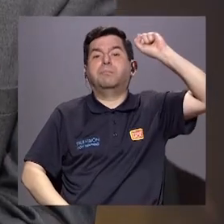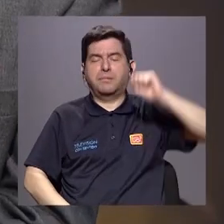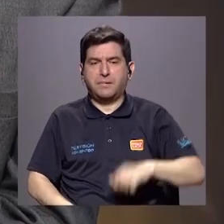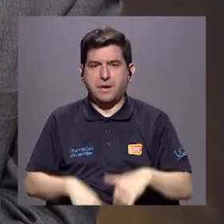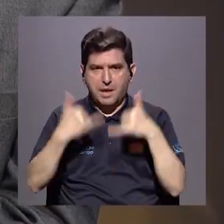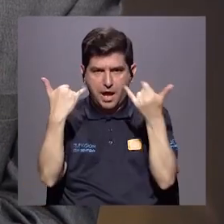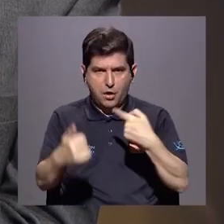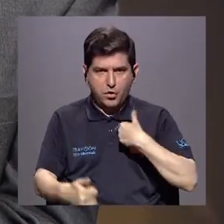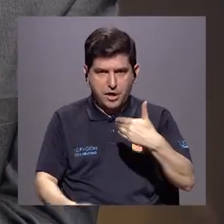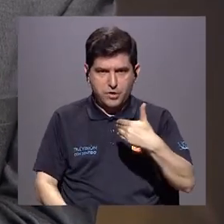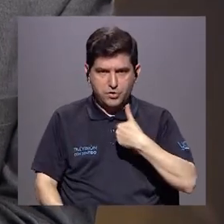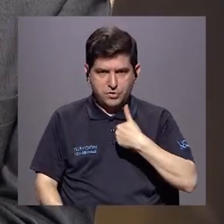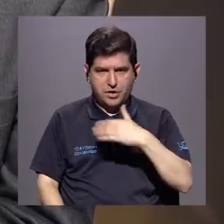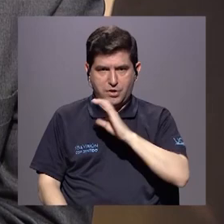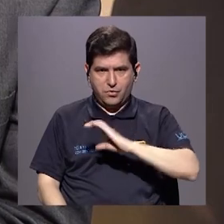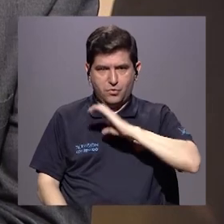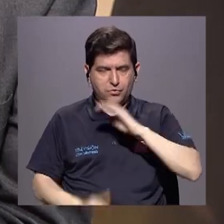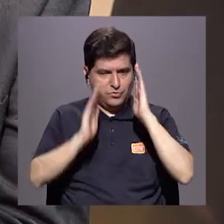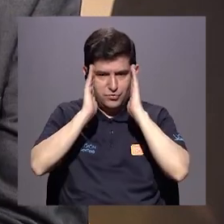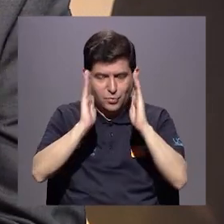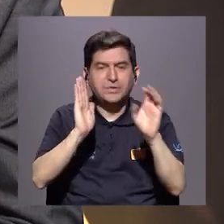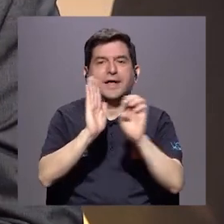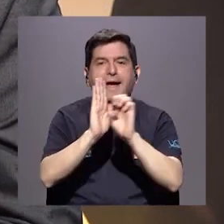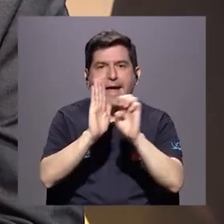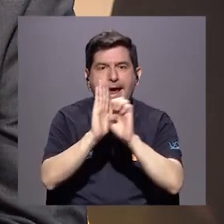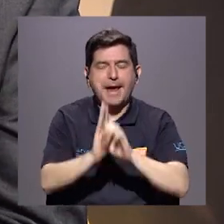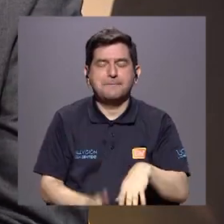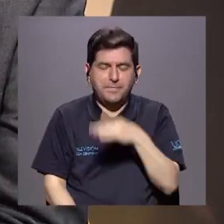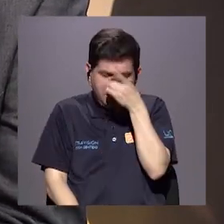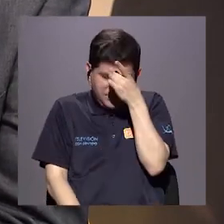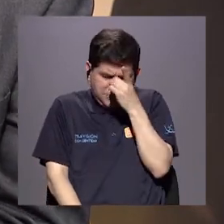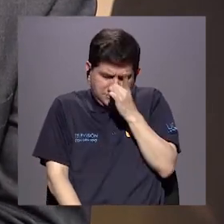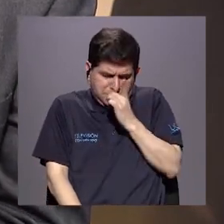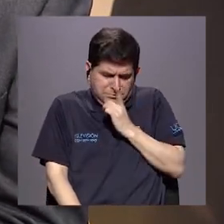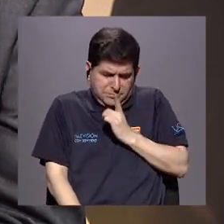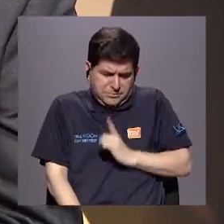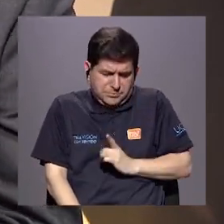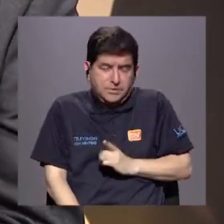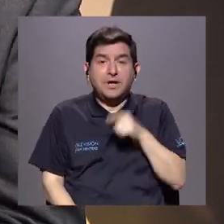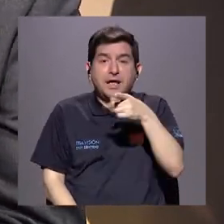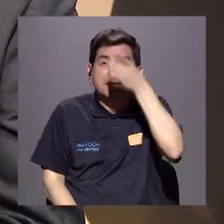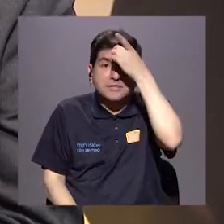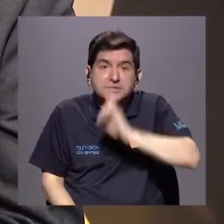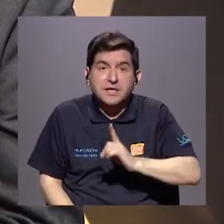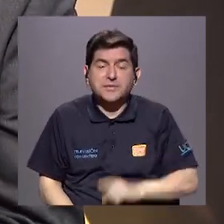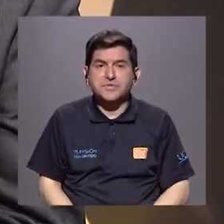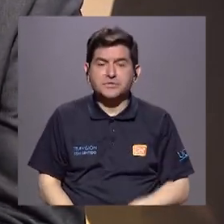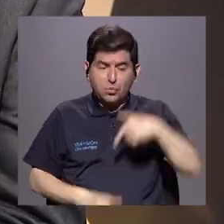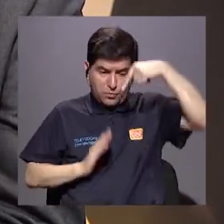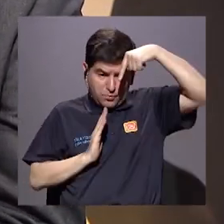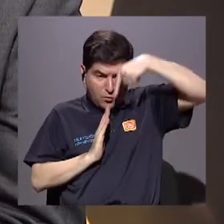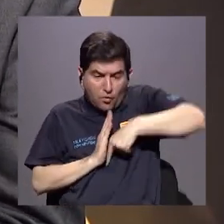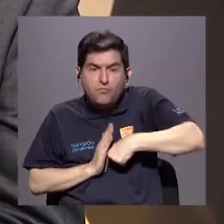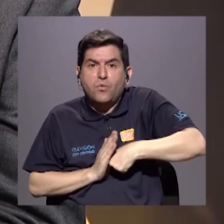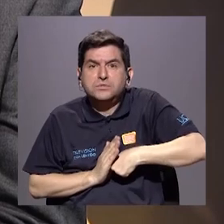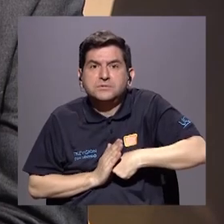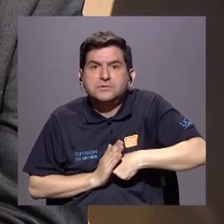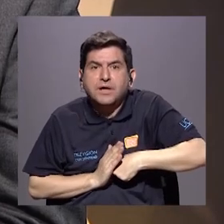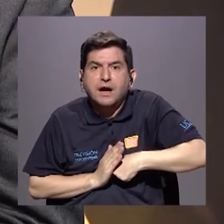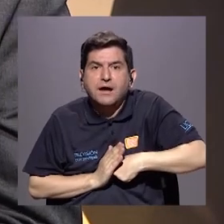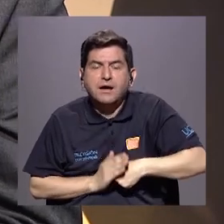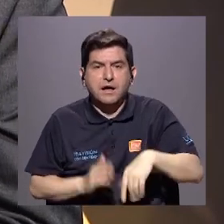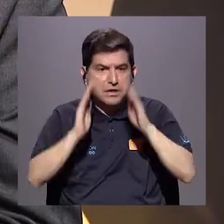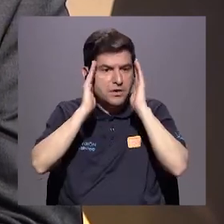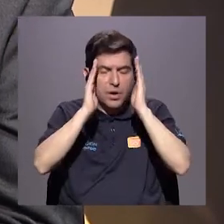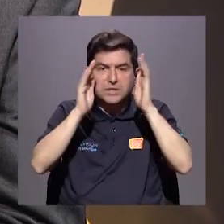si yo tengo una condición que no ha sido tratada por ejemplo de presión y esa depresión es endógena y profunda obviamente si no ha